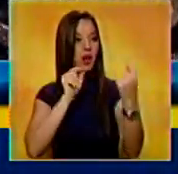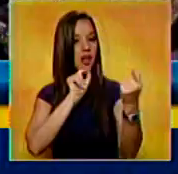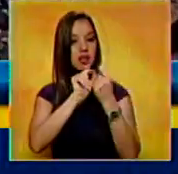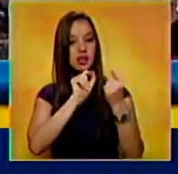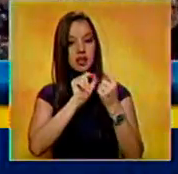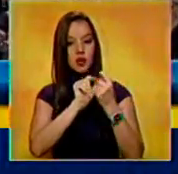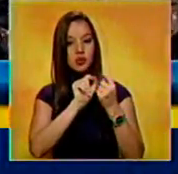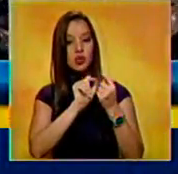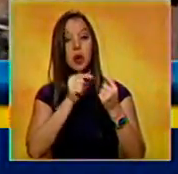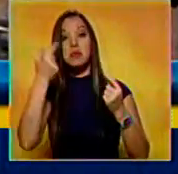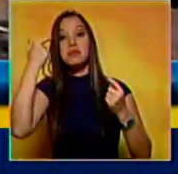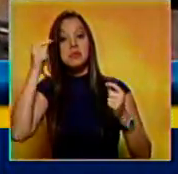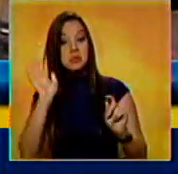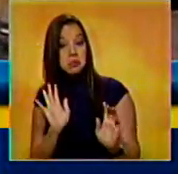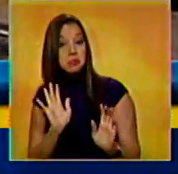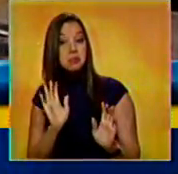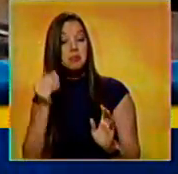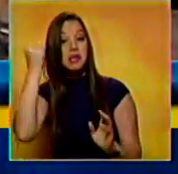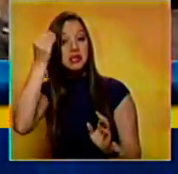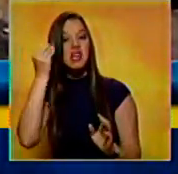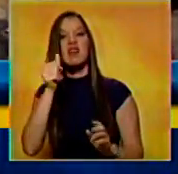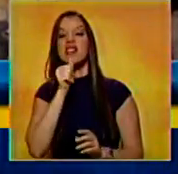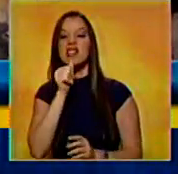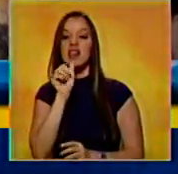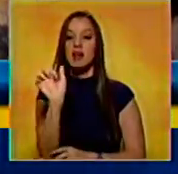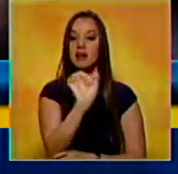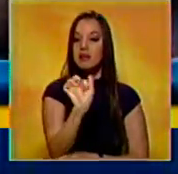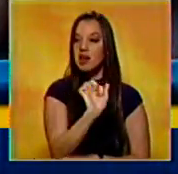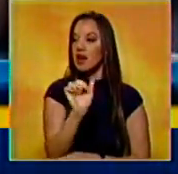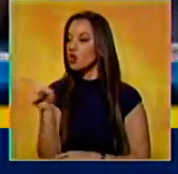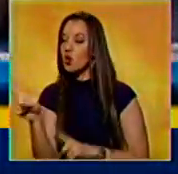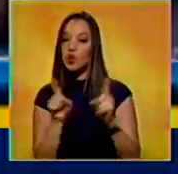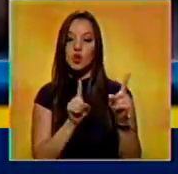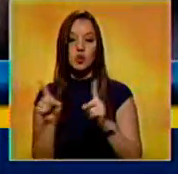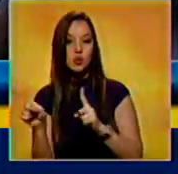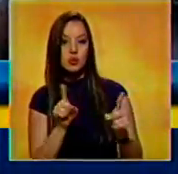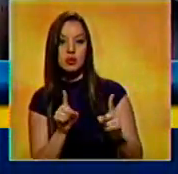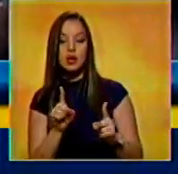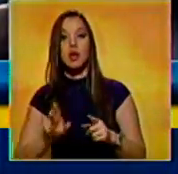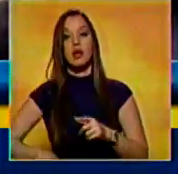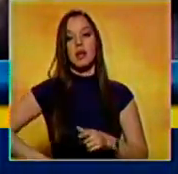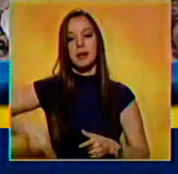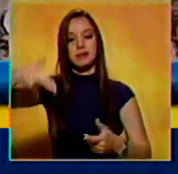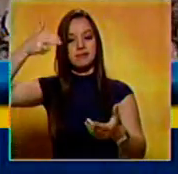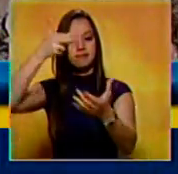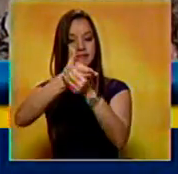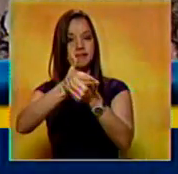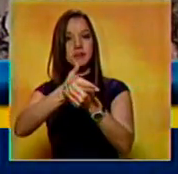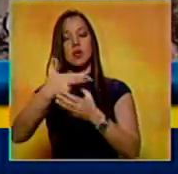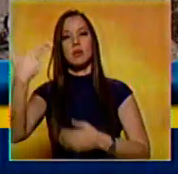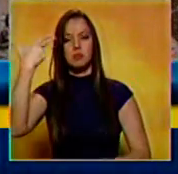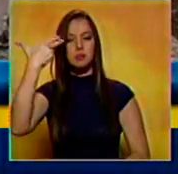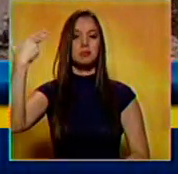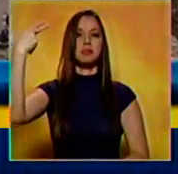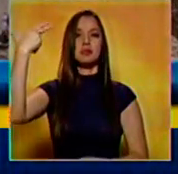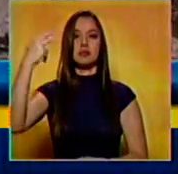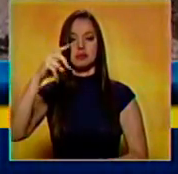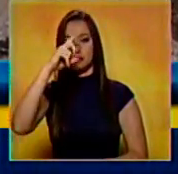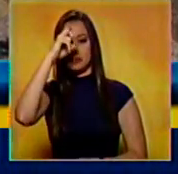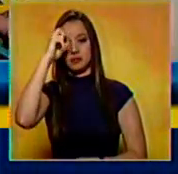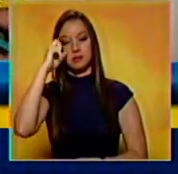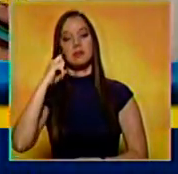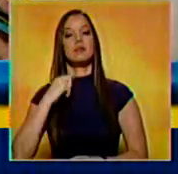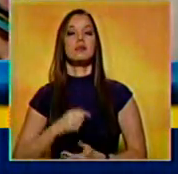discusión. Se presume que se disputaban quién iba a manejar el vehículo. Salió a relucir un arma de fuego y Negrín recibió un disparo en el rostro.